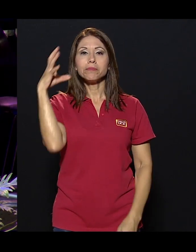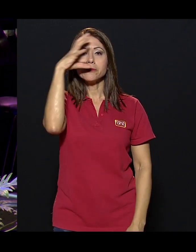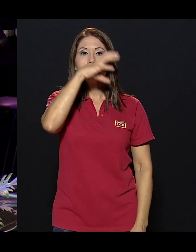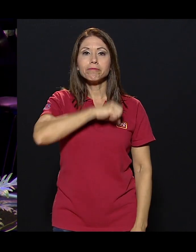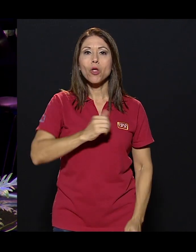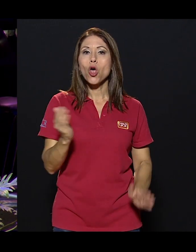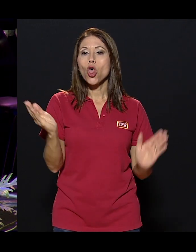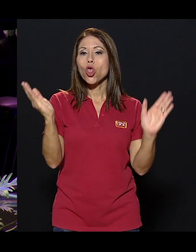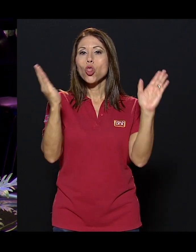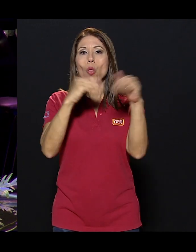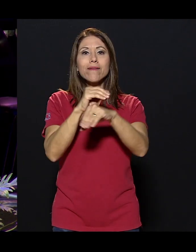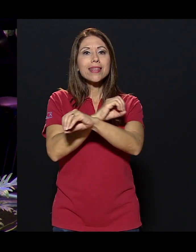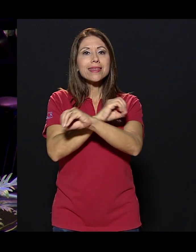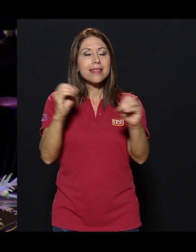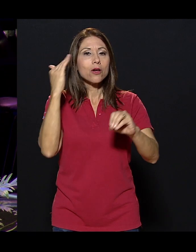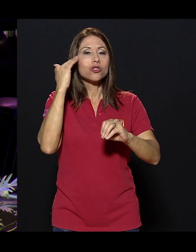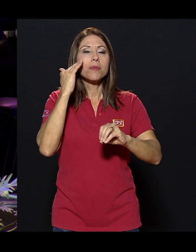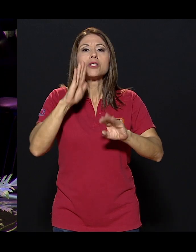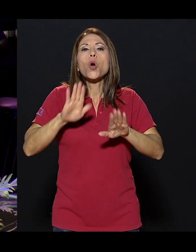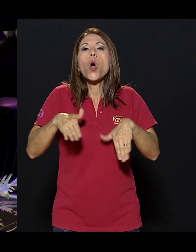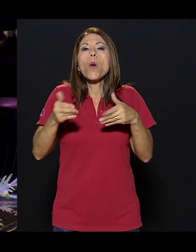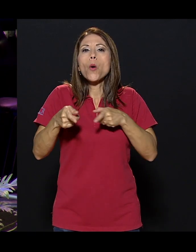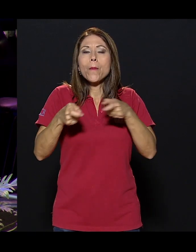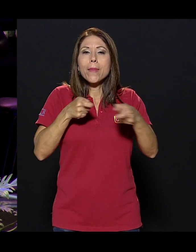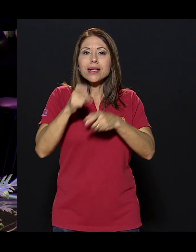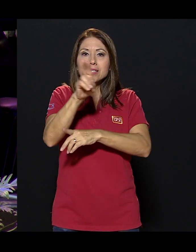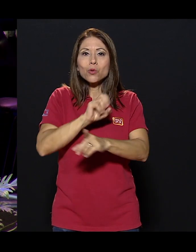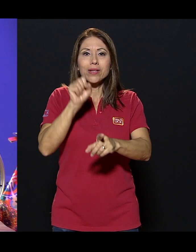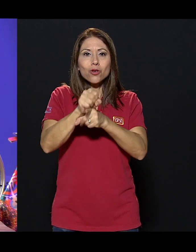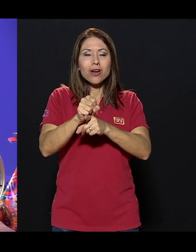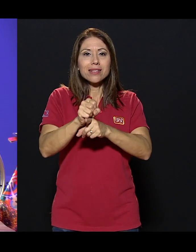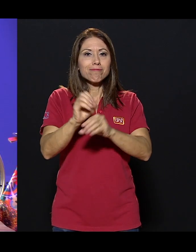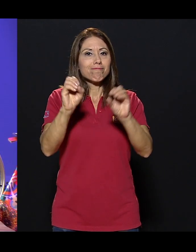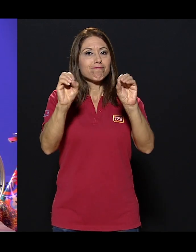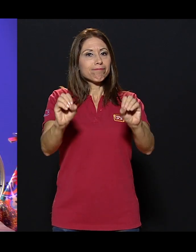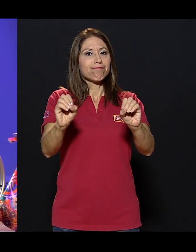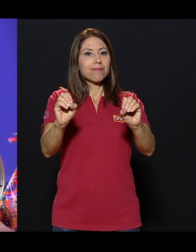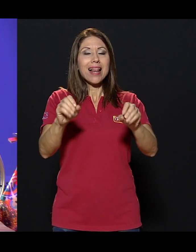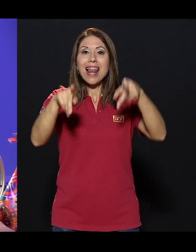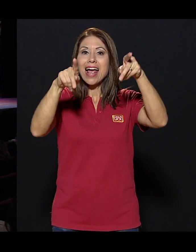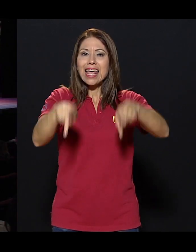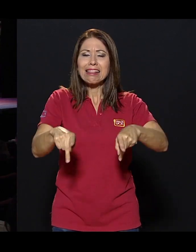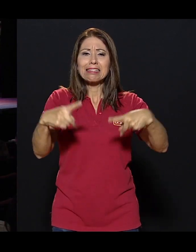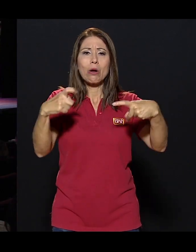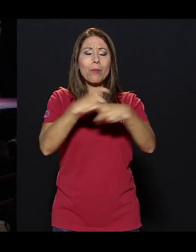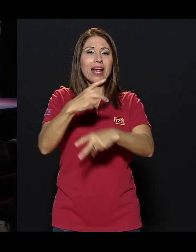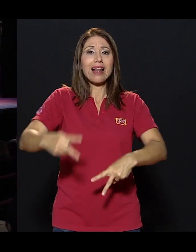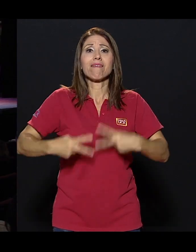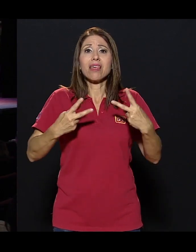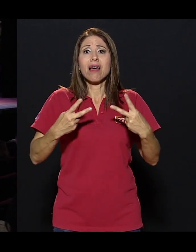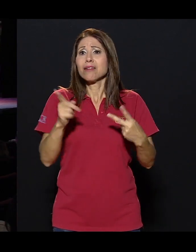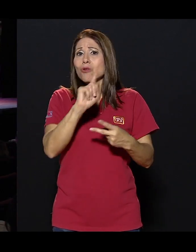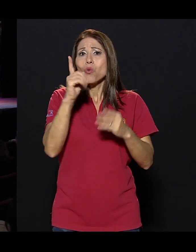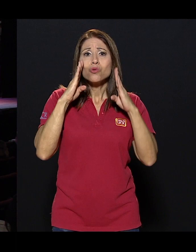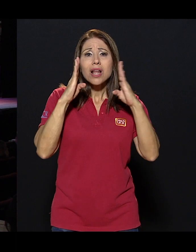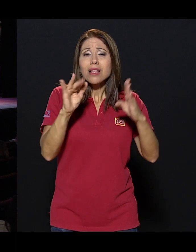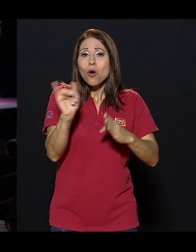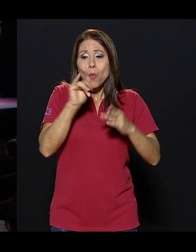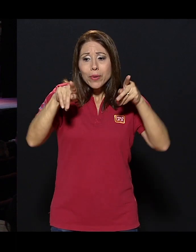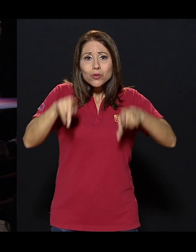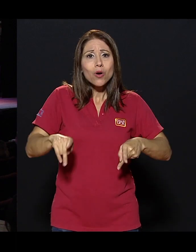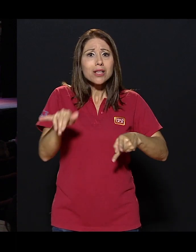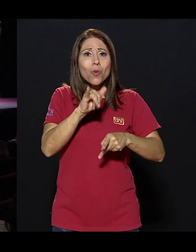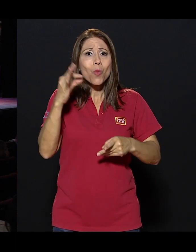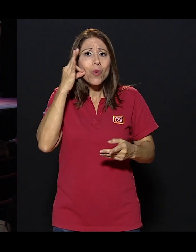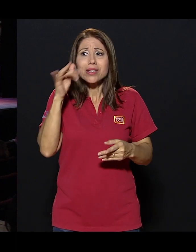cero conocimiento de cómo manejar las situaciones y que la gente se complica la vida más de la cuenta en lugar de tratarnos como personas que somos, como mujeres, al